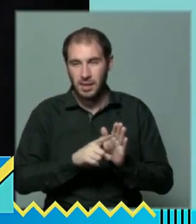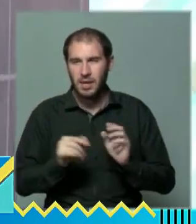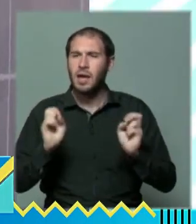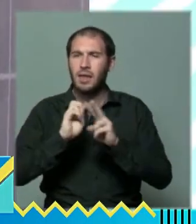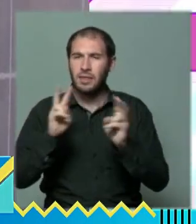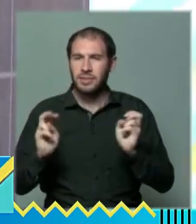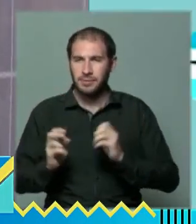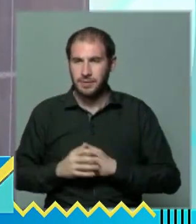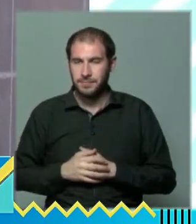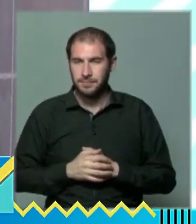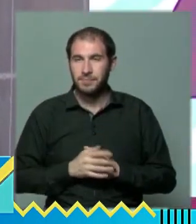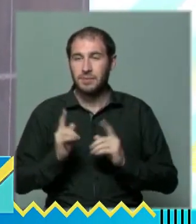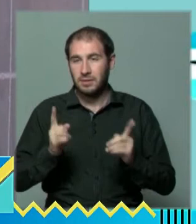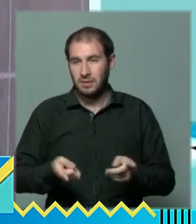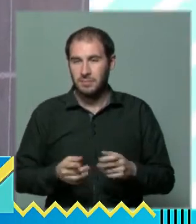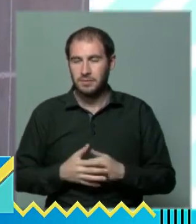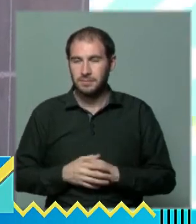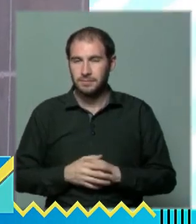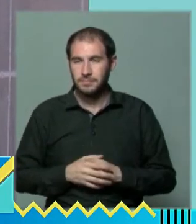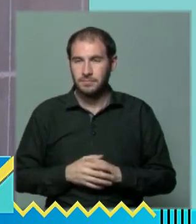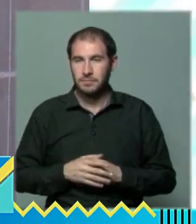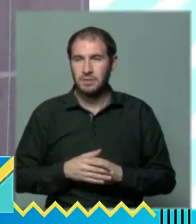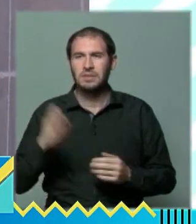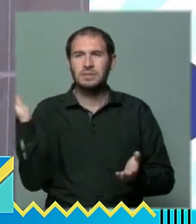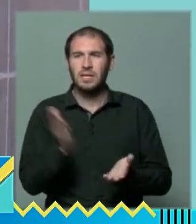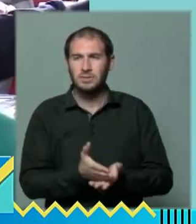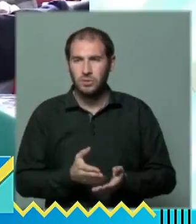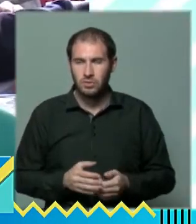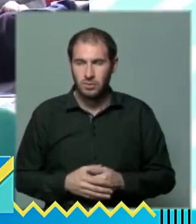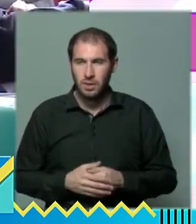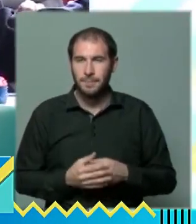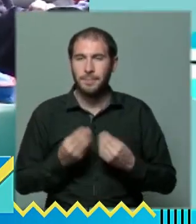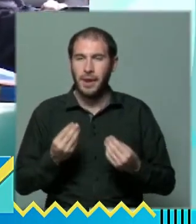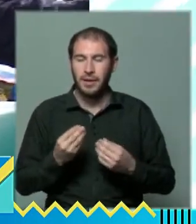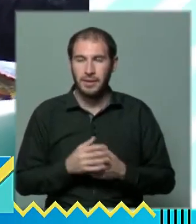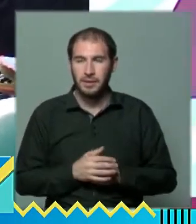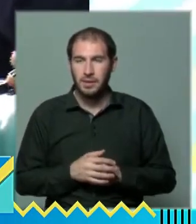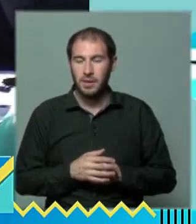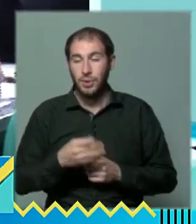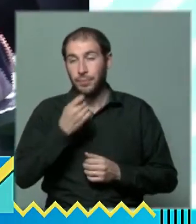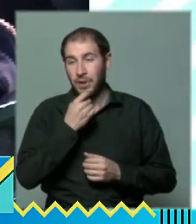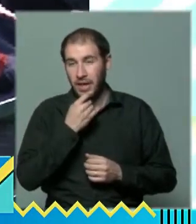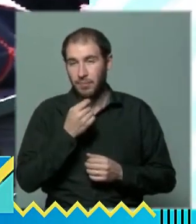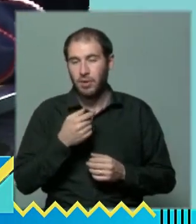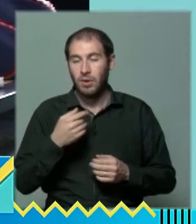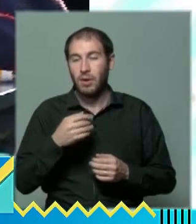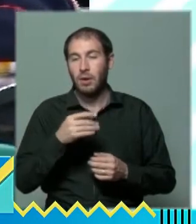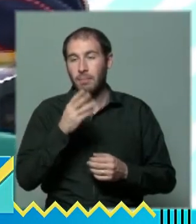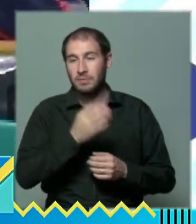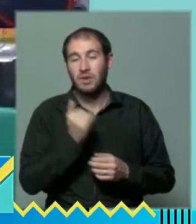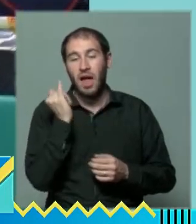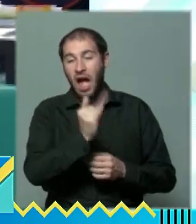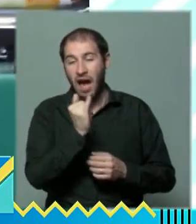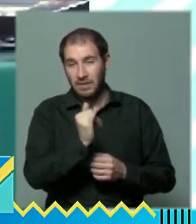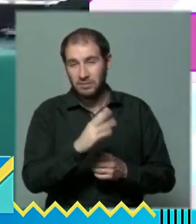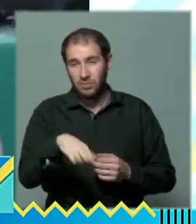sobre también sanciones para en el caso de que sean agredidos los notificadores